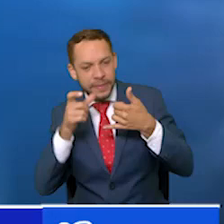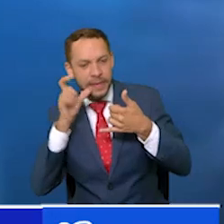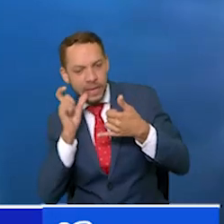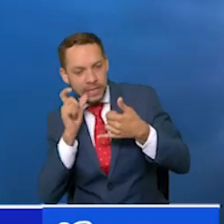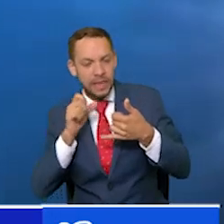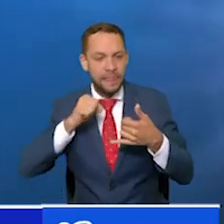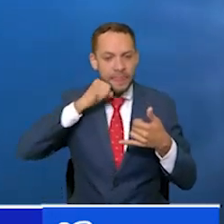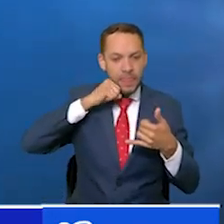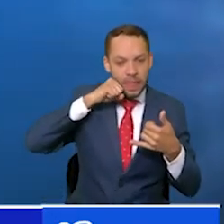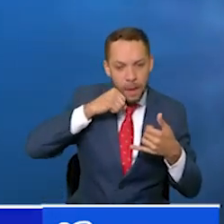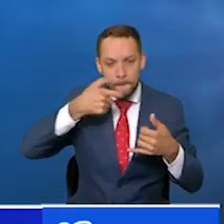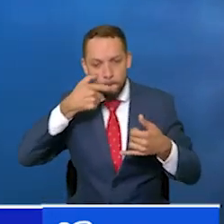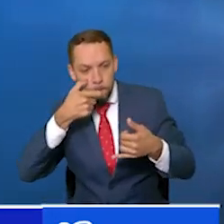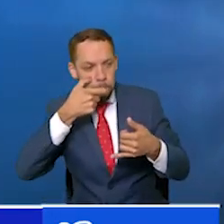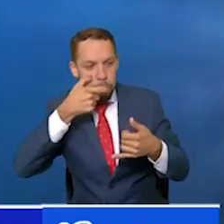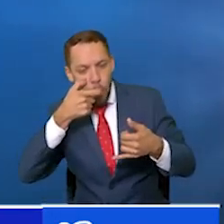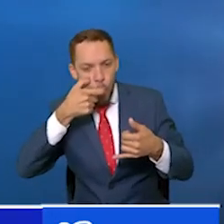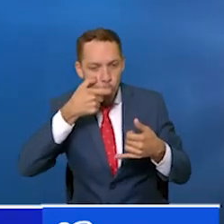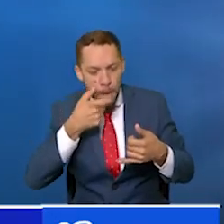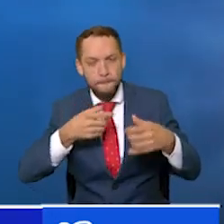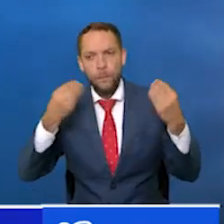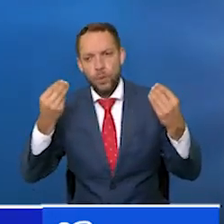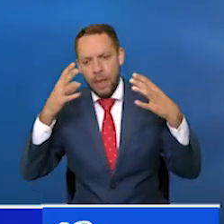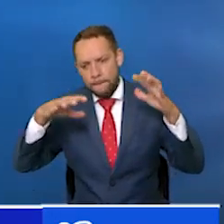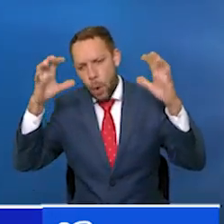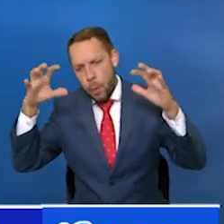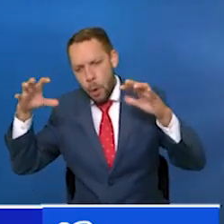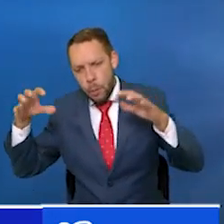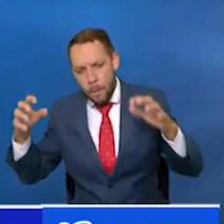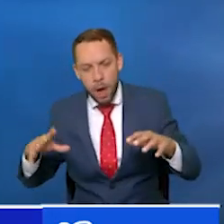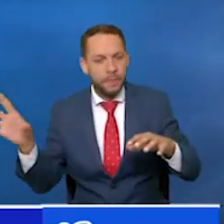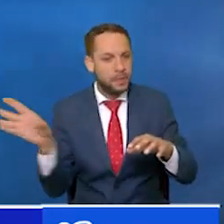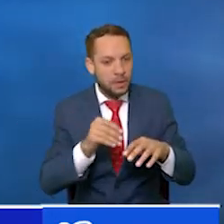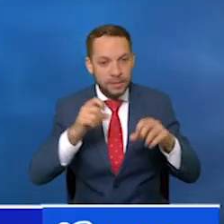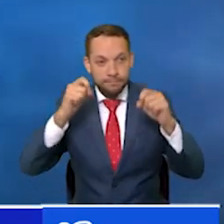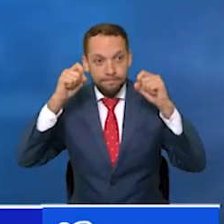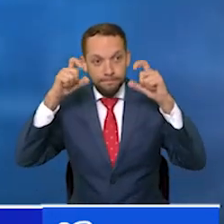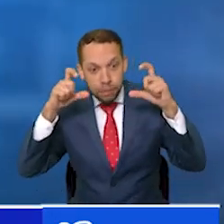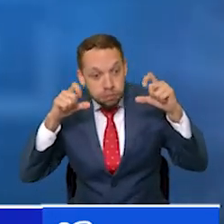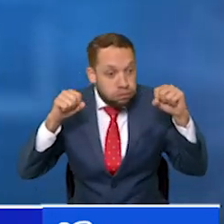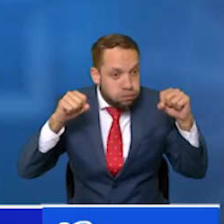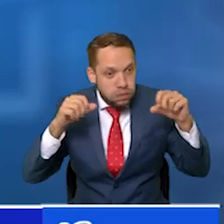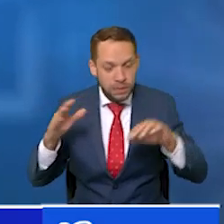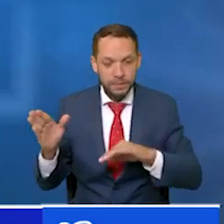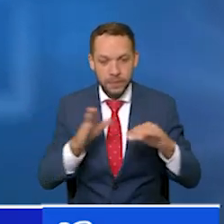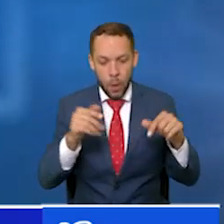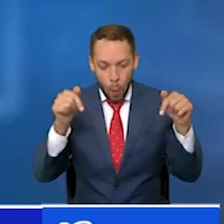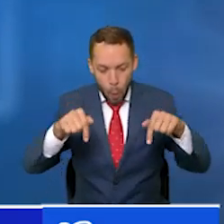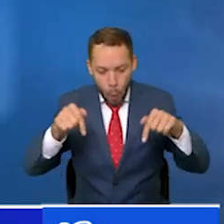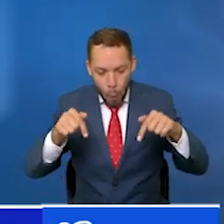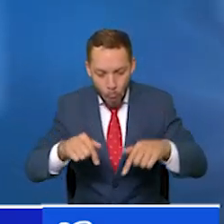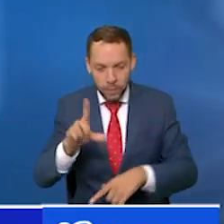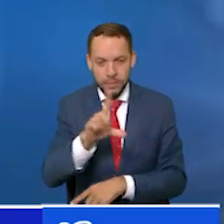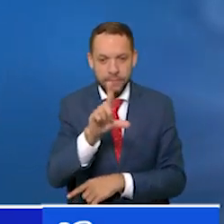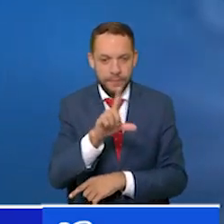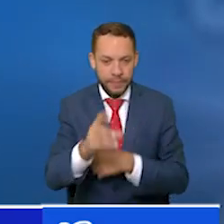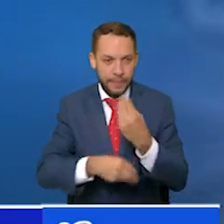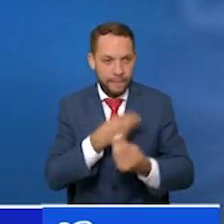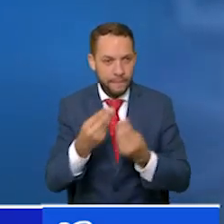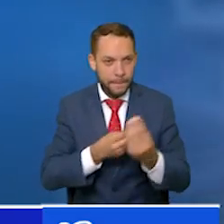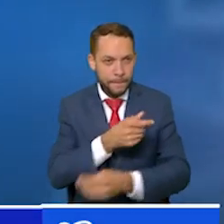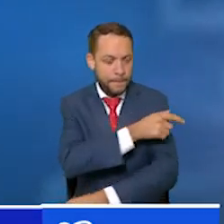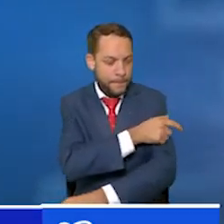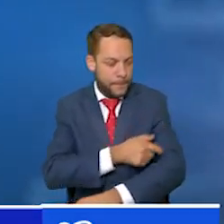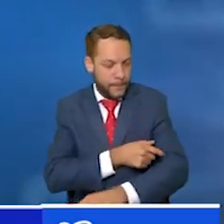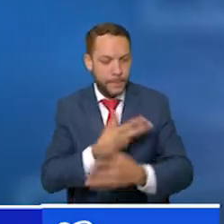naranja ante las intensas lluvias de los últimos días lo que tiene las alarmas encendidas el día de hoy lunes pues está todo el comité de